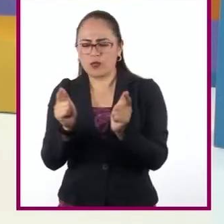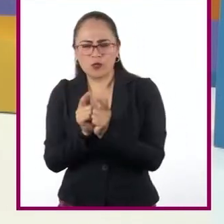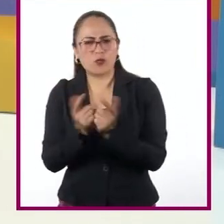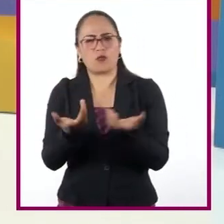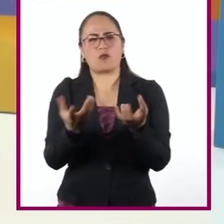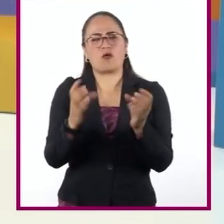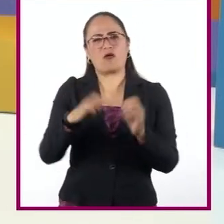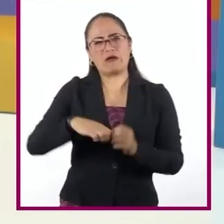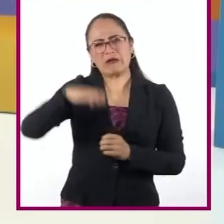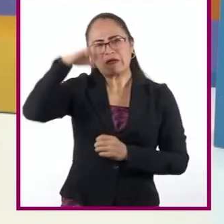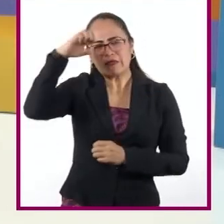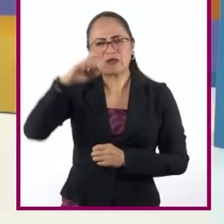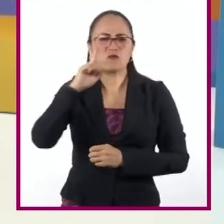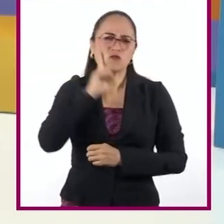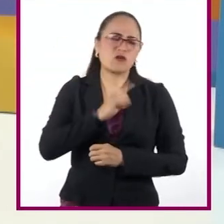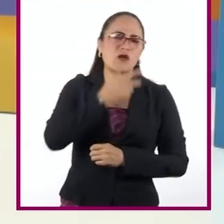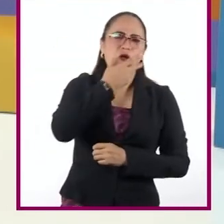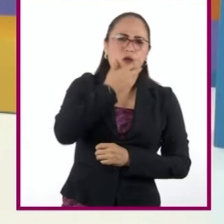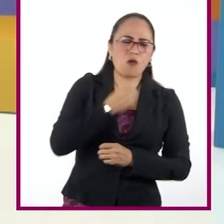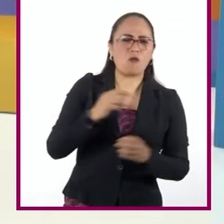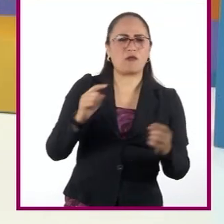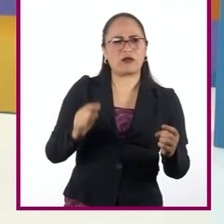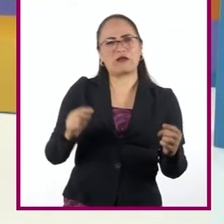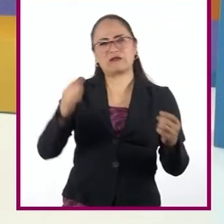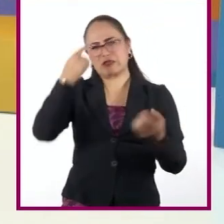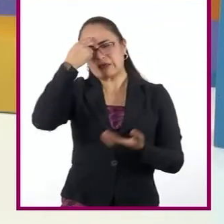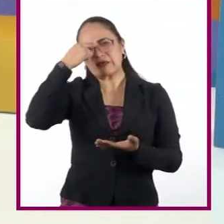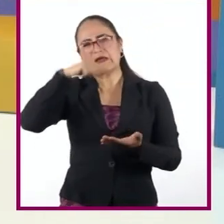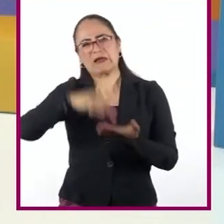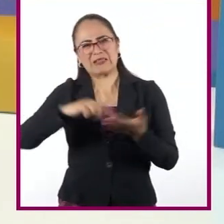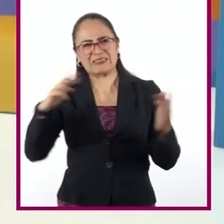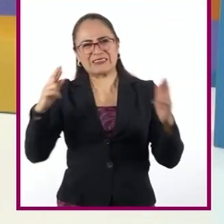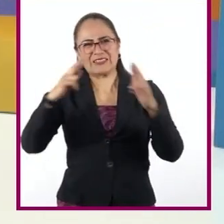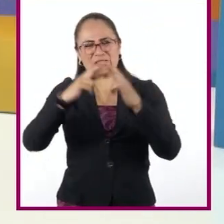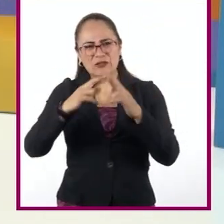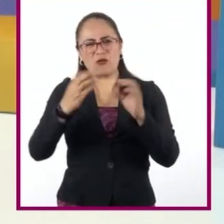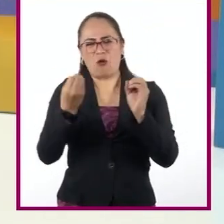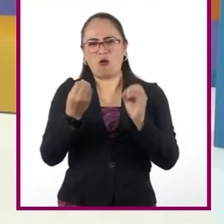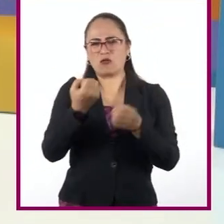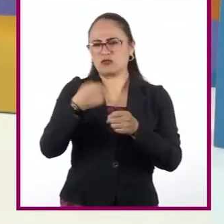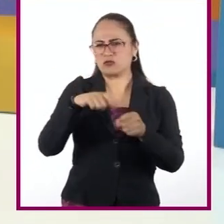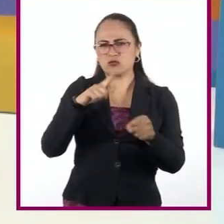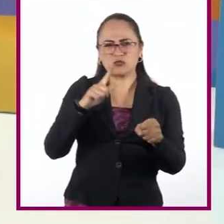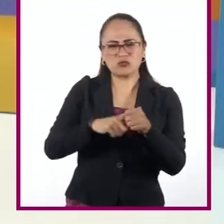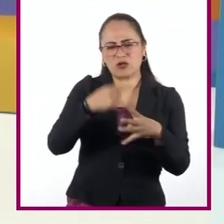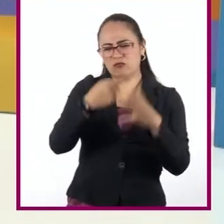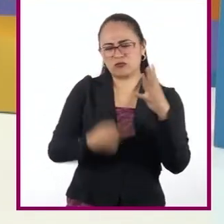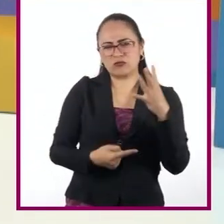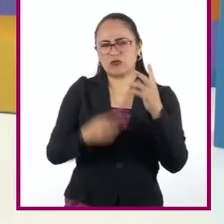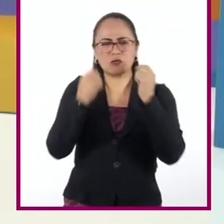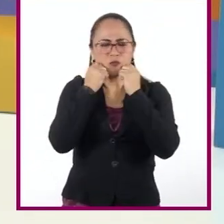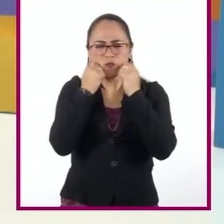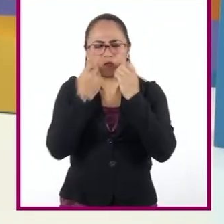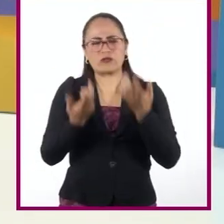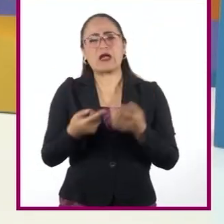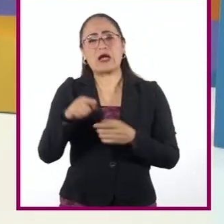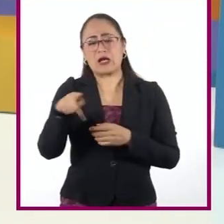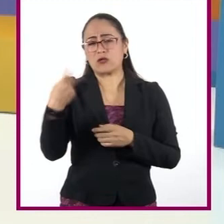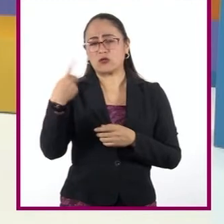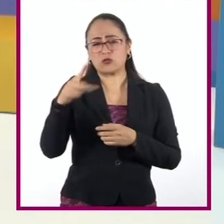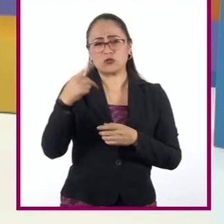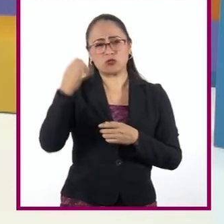género, edad, creencias religiosas o condición social. El discurso de ambas fue muy difundido porque apela